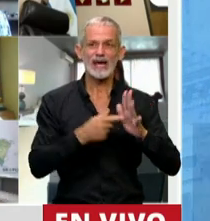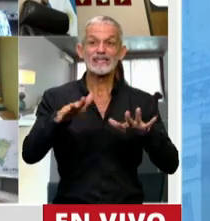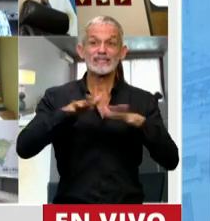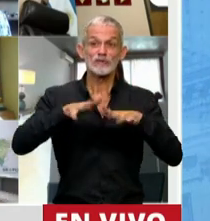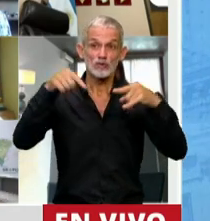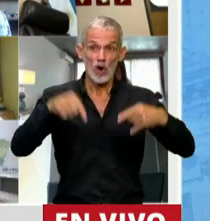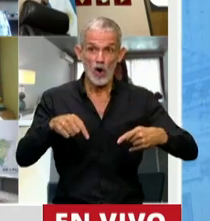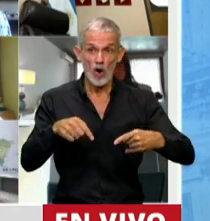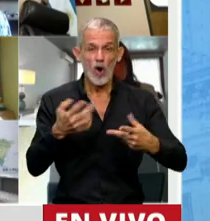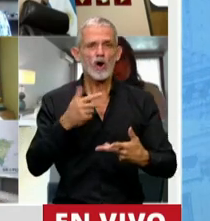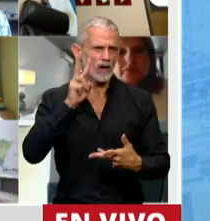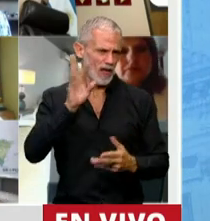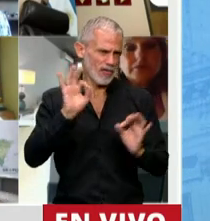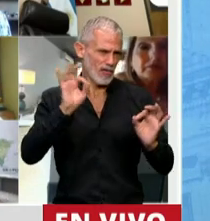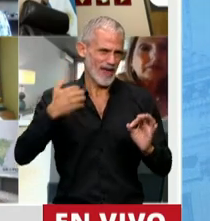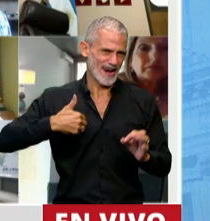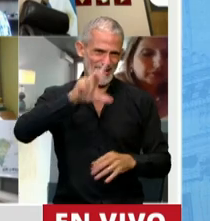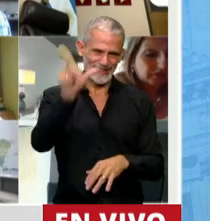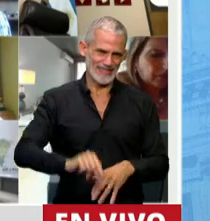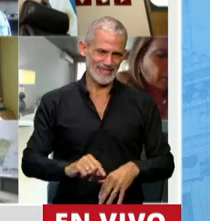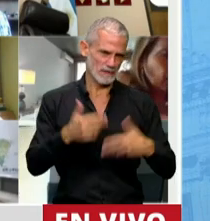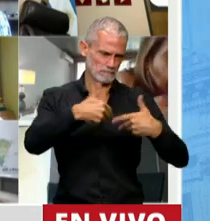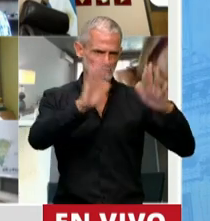Situación que hoy no estamos viendo en la República Argentina.